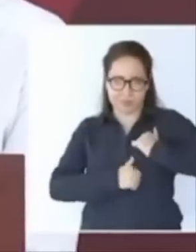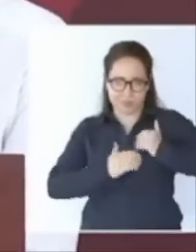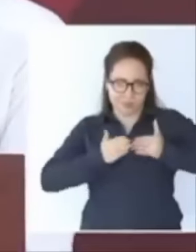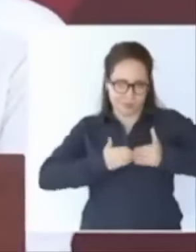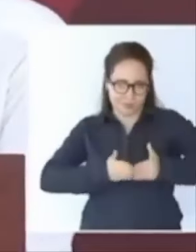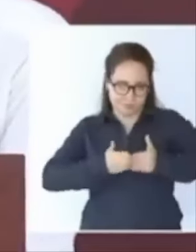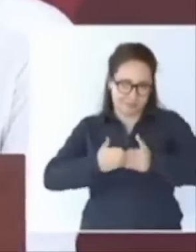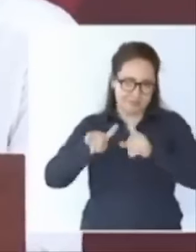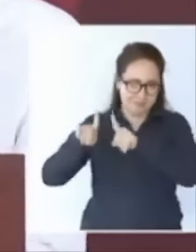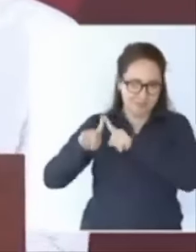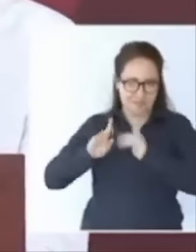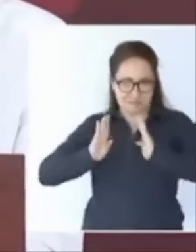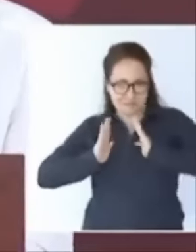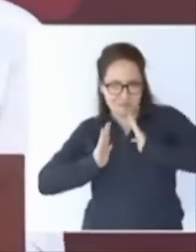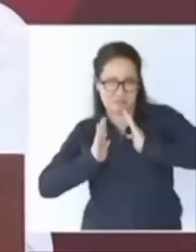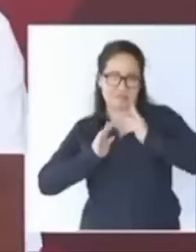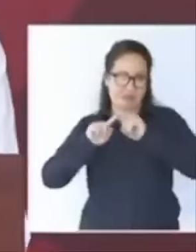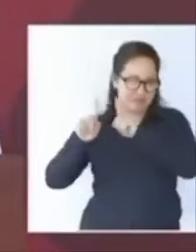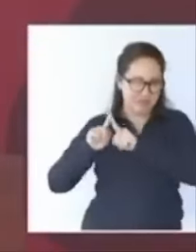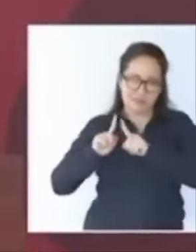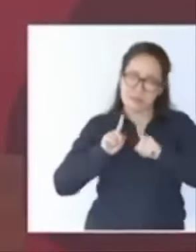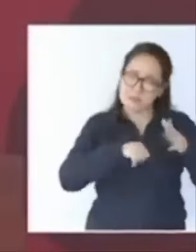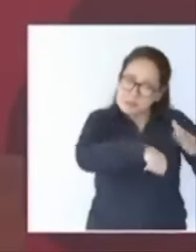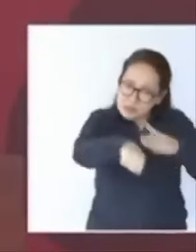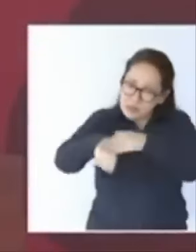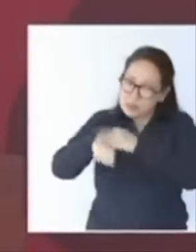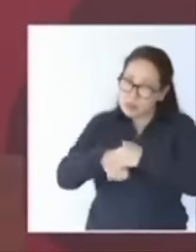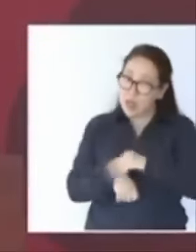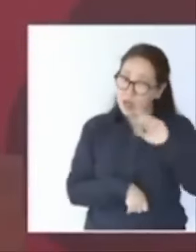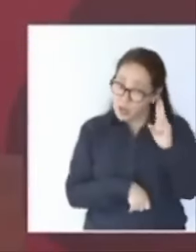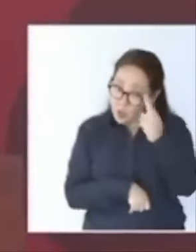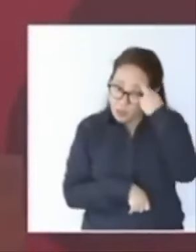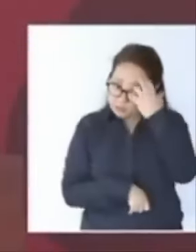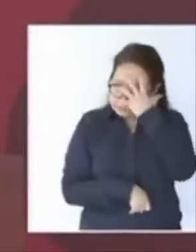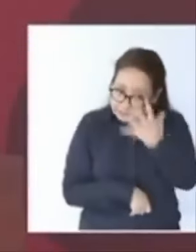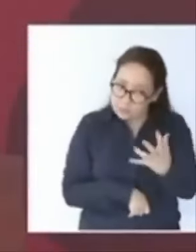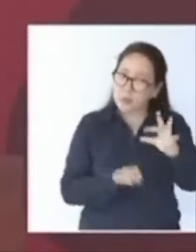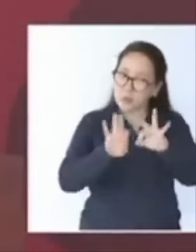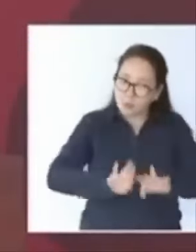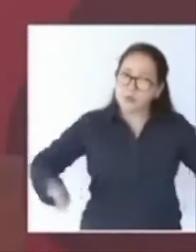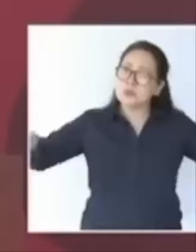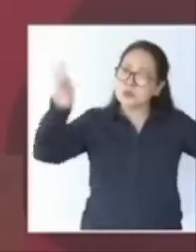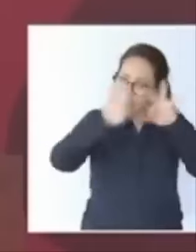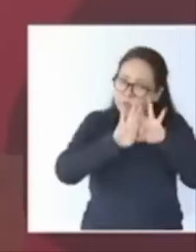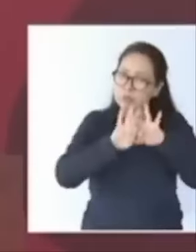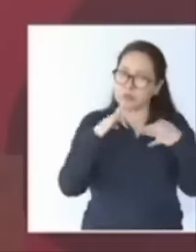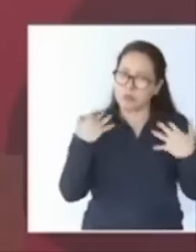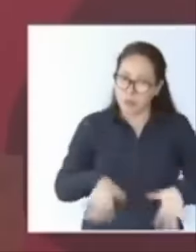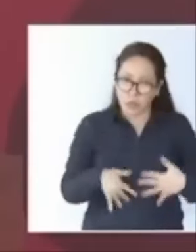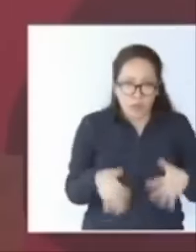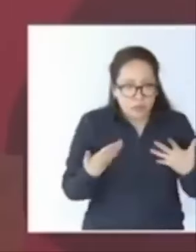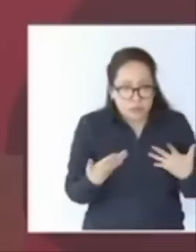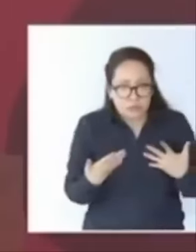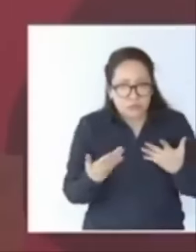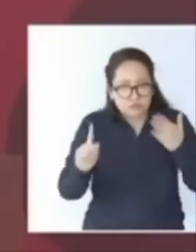le sigamos dando toda la importancia que tiene el garantizar